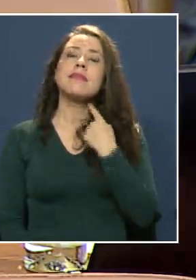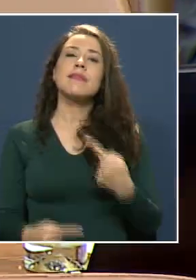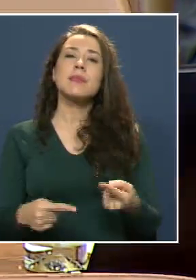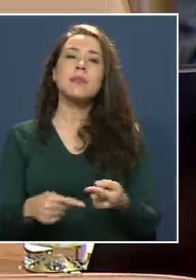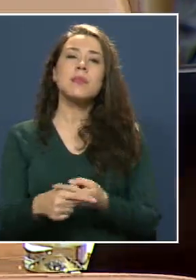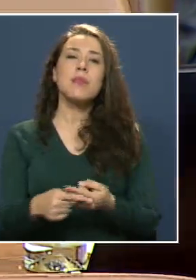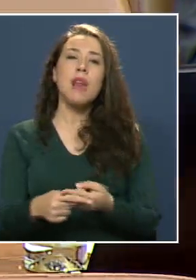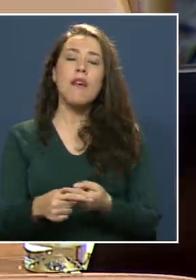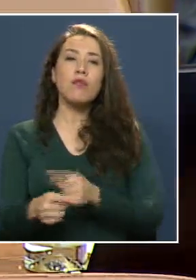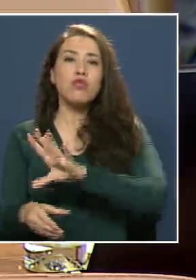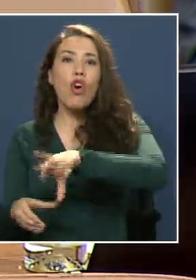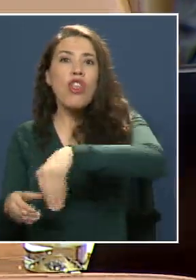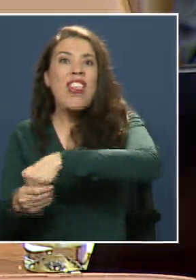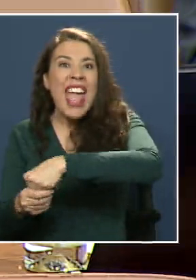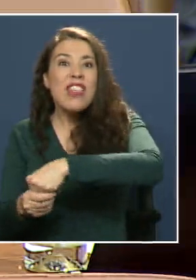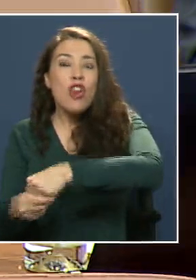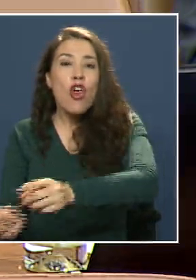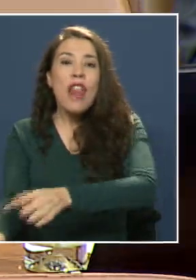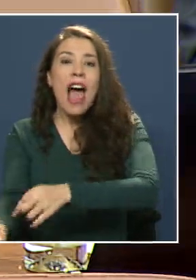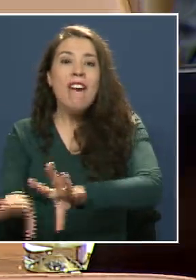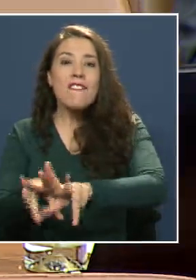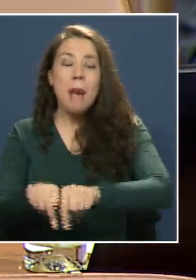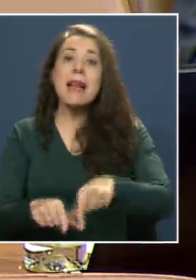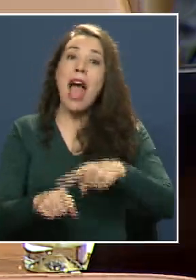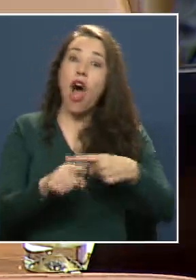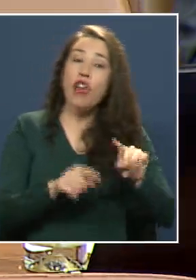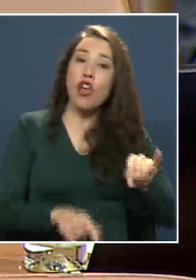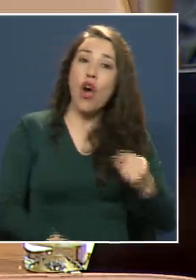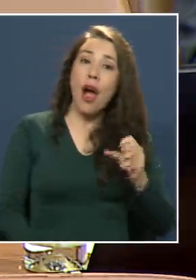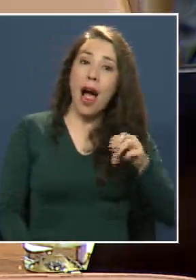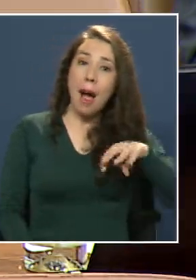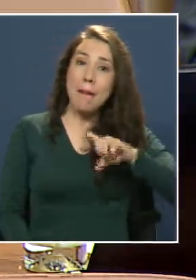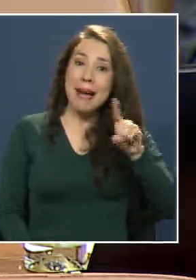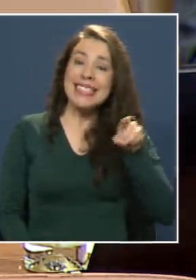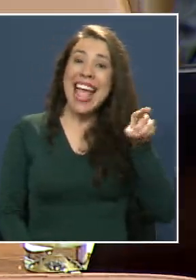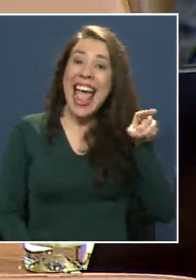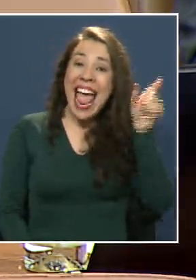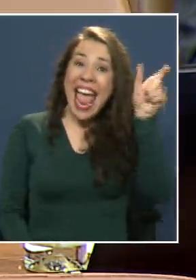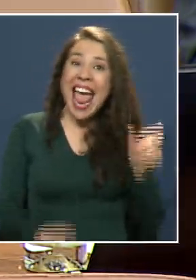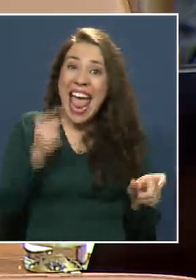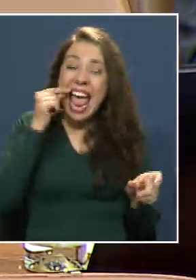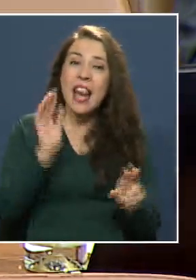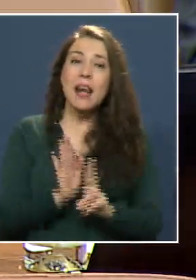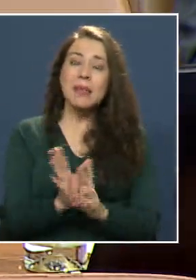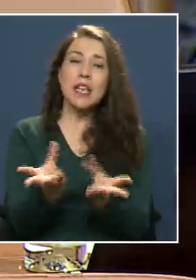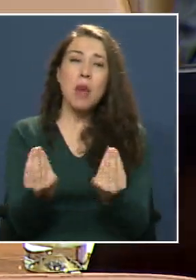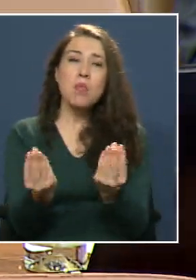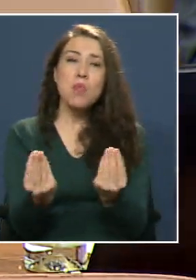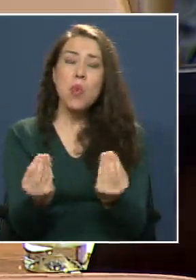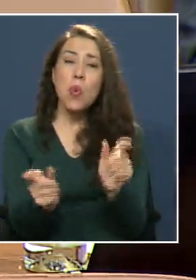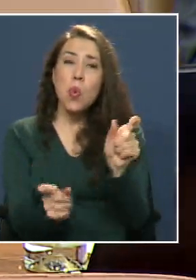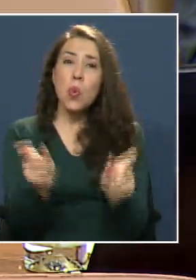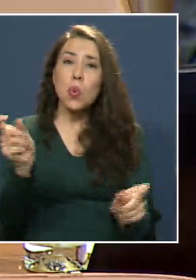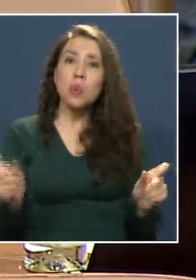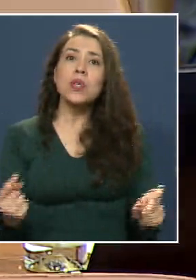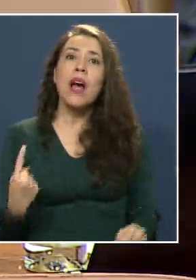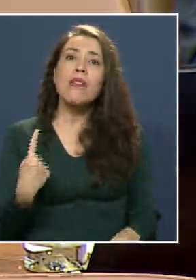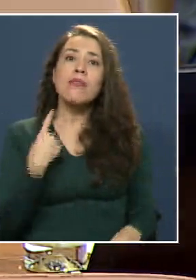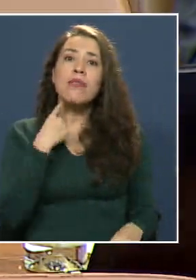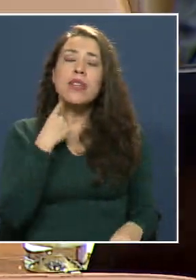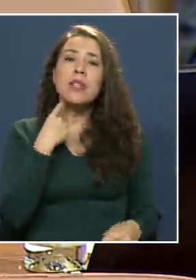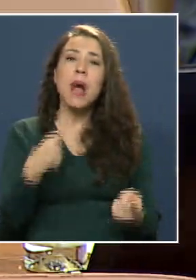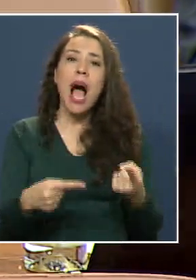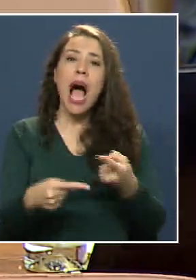abuso intrafamiliar y James en representación de muchos que fueron víctimas